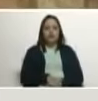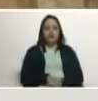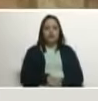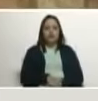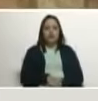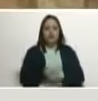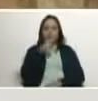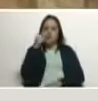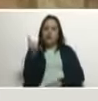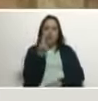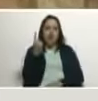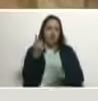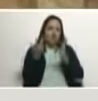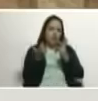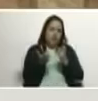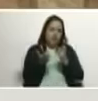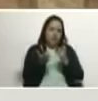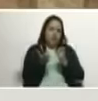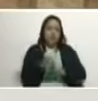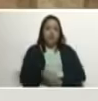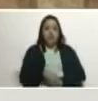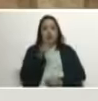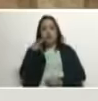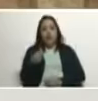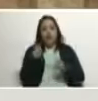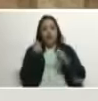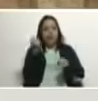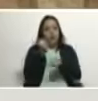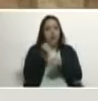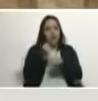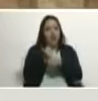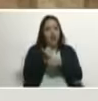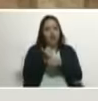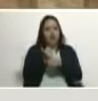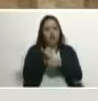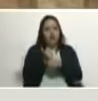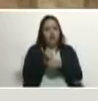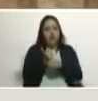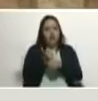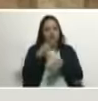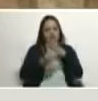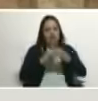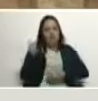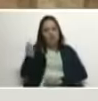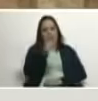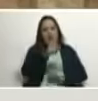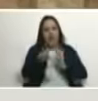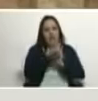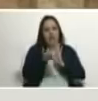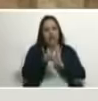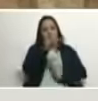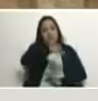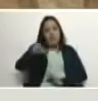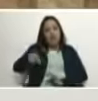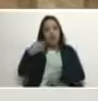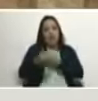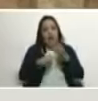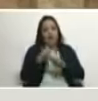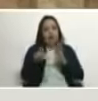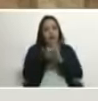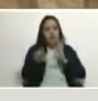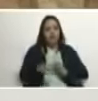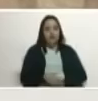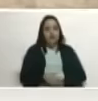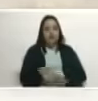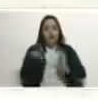números, se trata de la calidad de cada ley, de quién elabora las leyes.